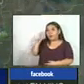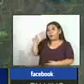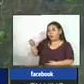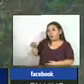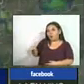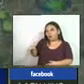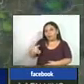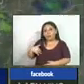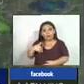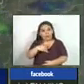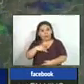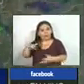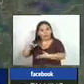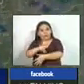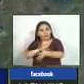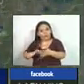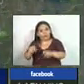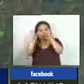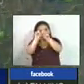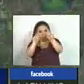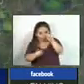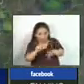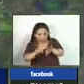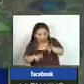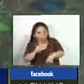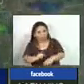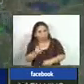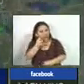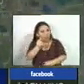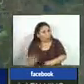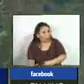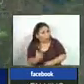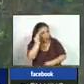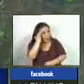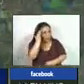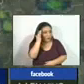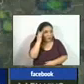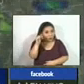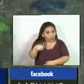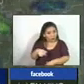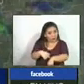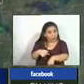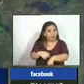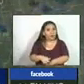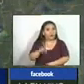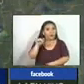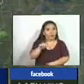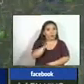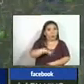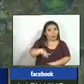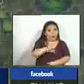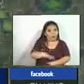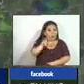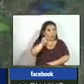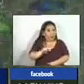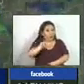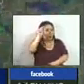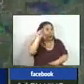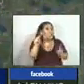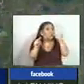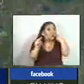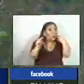del Ministerio de Medio Ambiente para que tengamos una idea de cómo está la situación a esta hora. Por lo menos en la zona norte, estamos hablando de